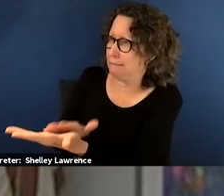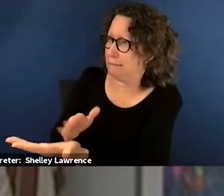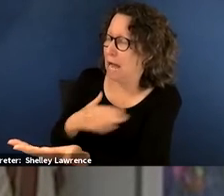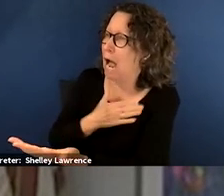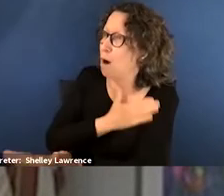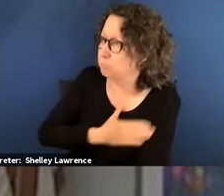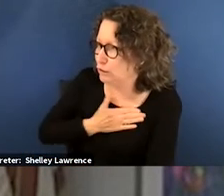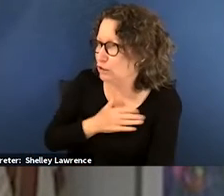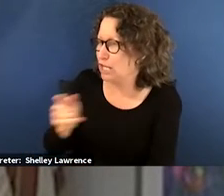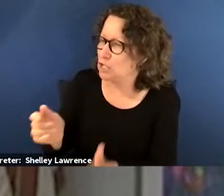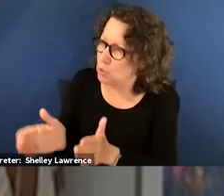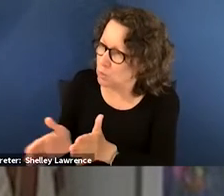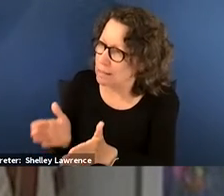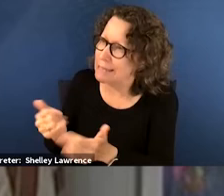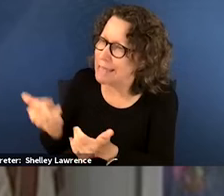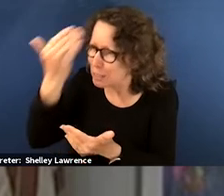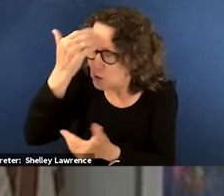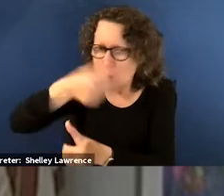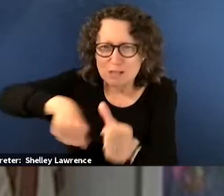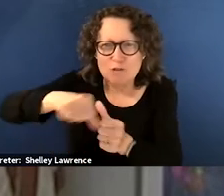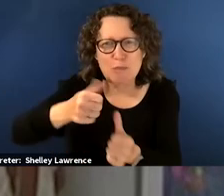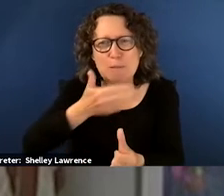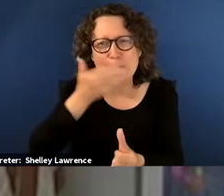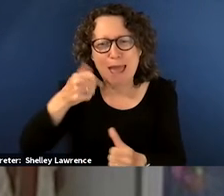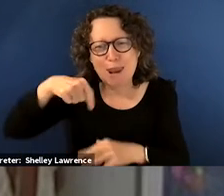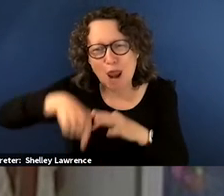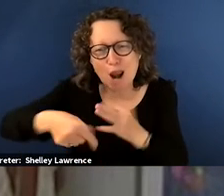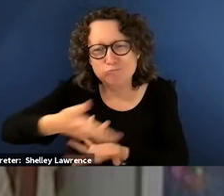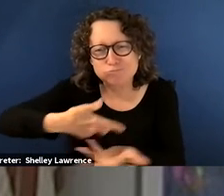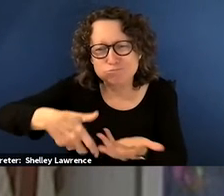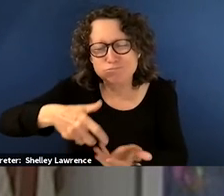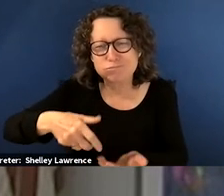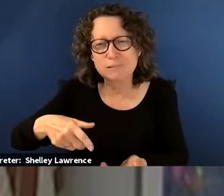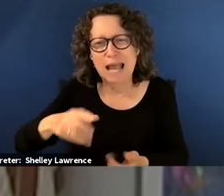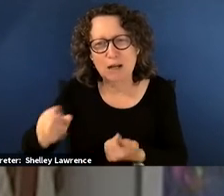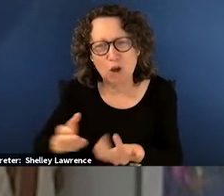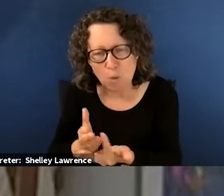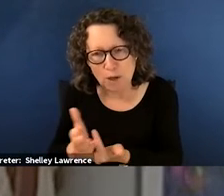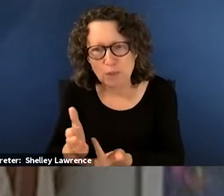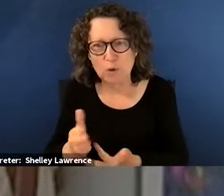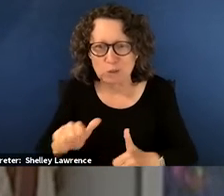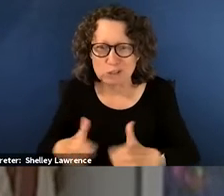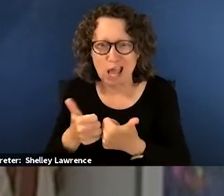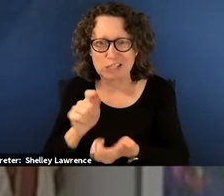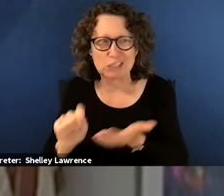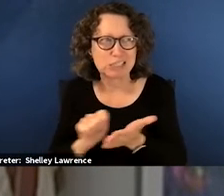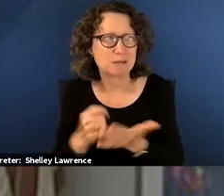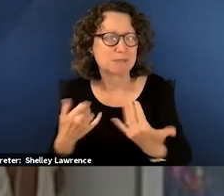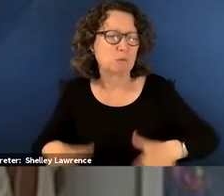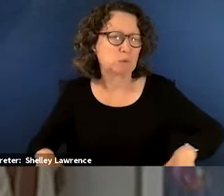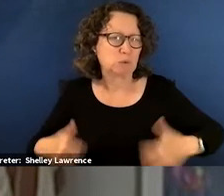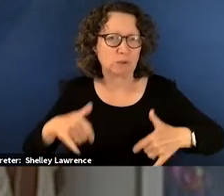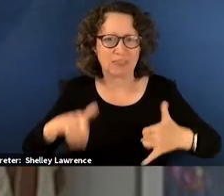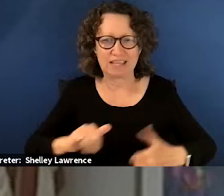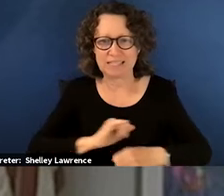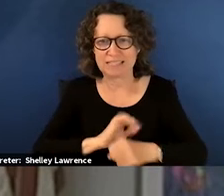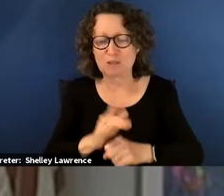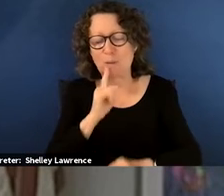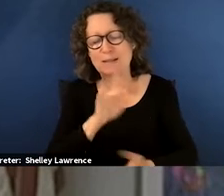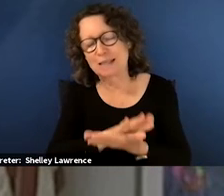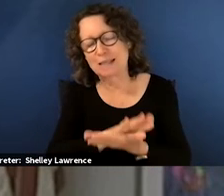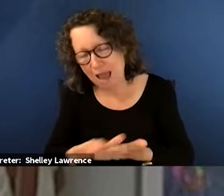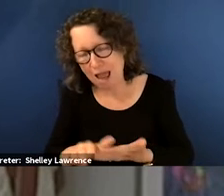mi apreciación por esto y aprecio haber conocido a todas mejor. Y ahora que estamos en tiempos de reto,